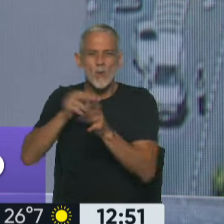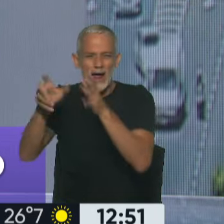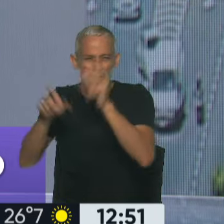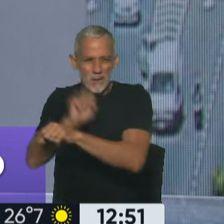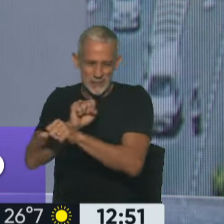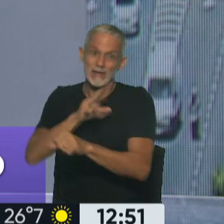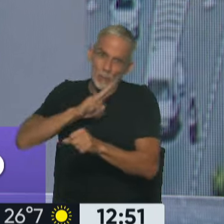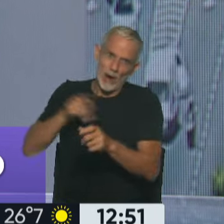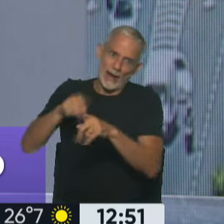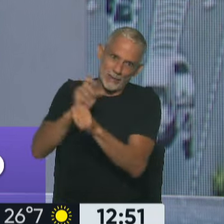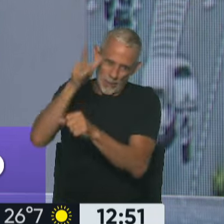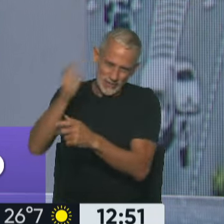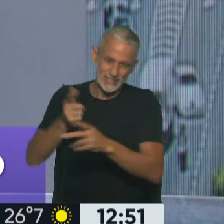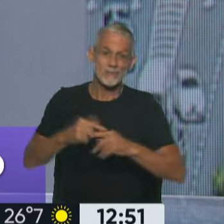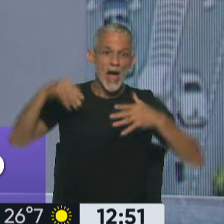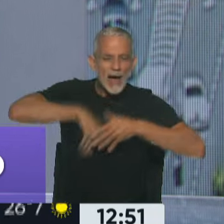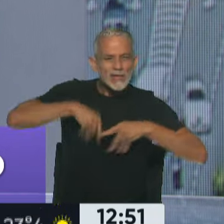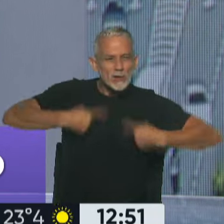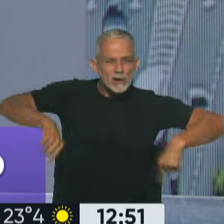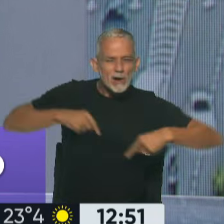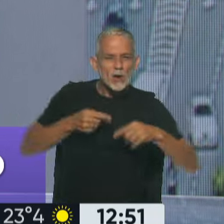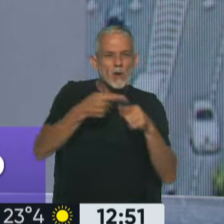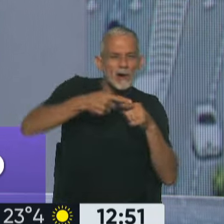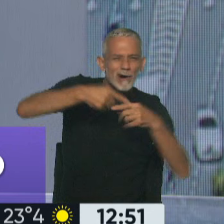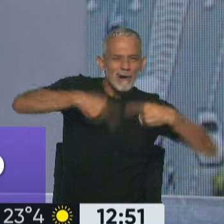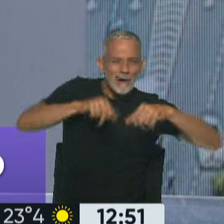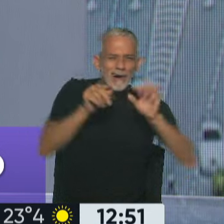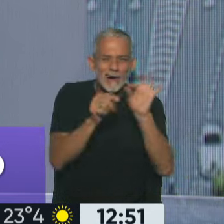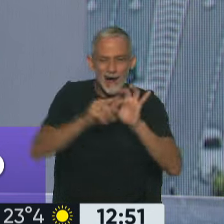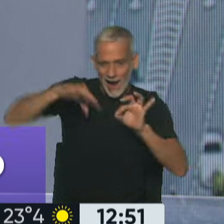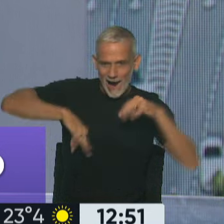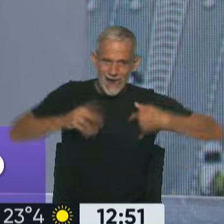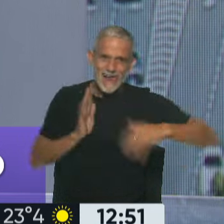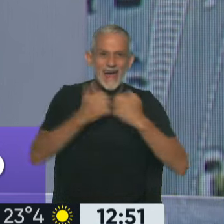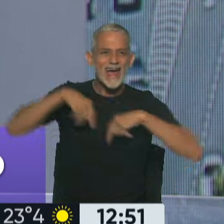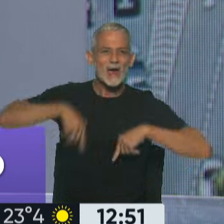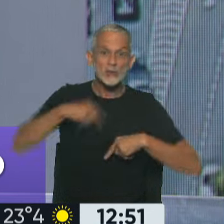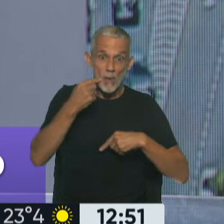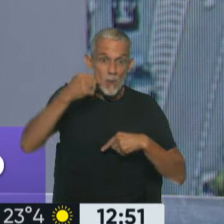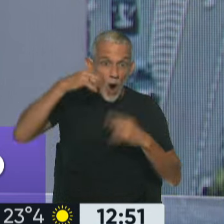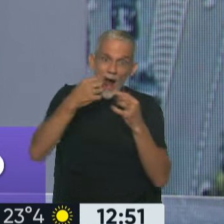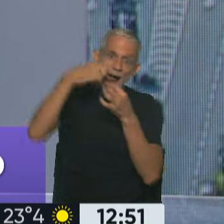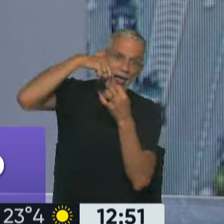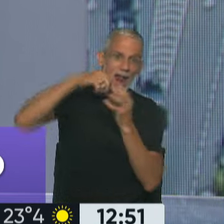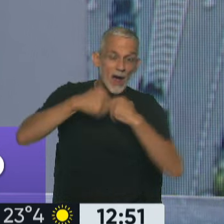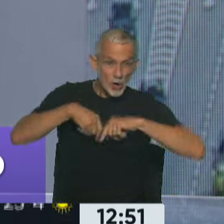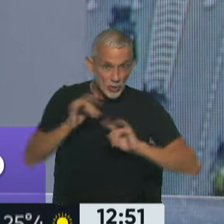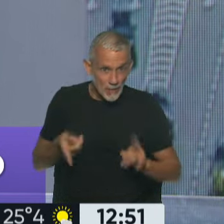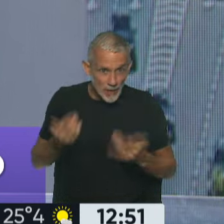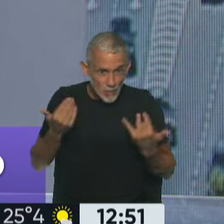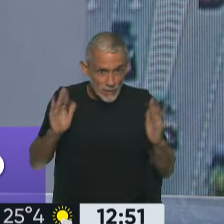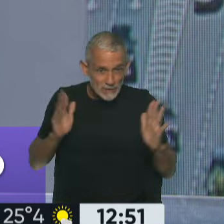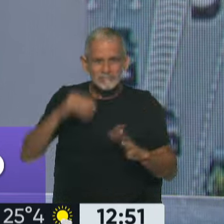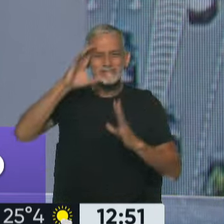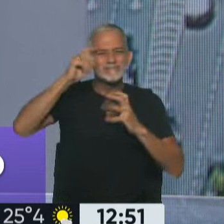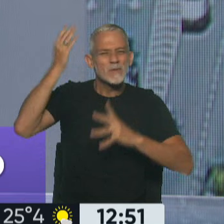femenino. Porque dentro de las ropas puede haber elementos cortopunzantes, aún hay elementos dentro de su boca, ¿no? Todos